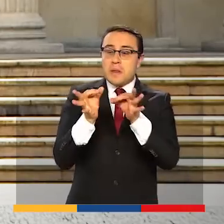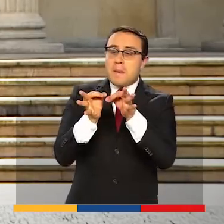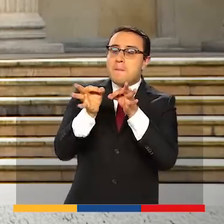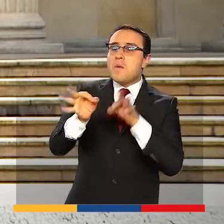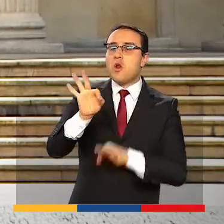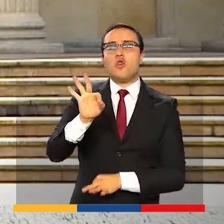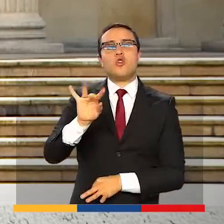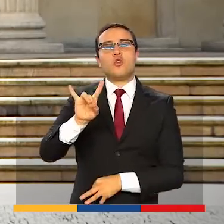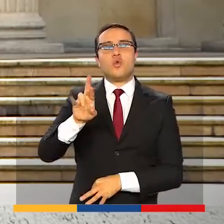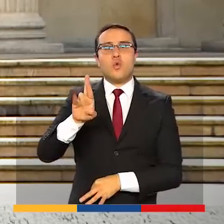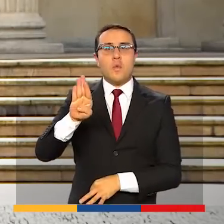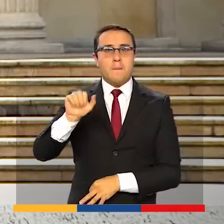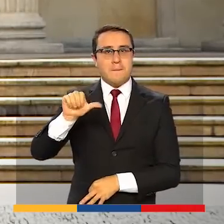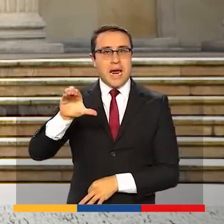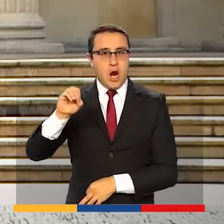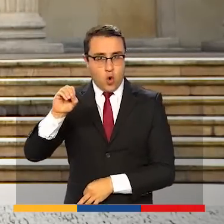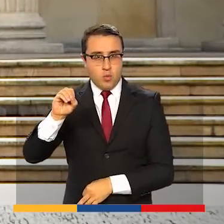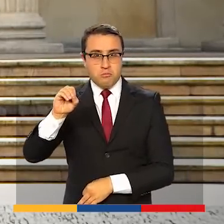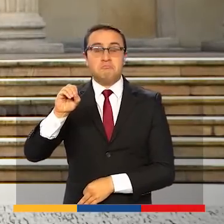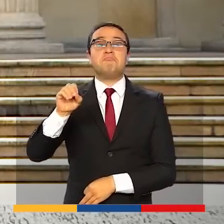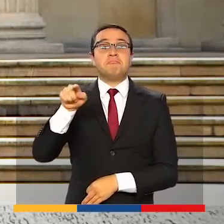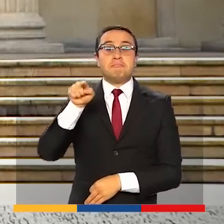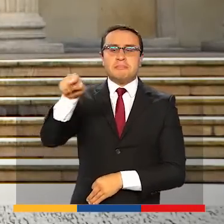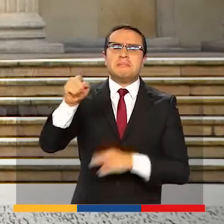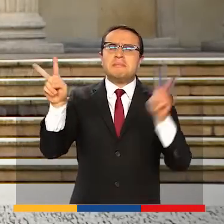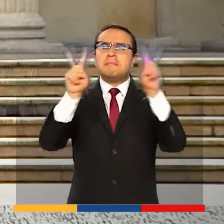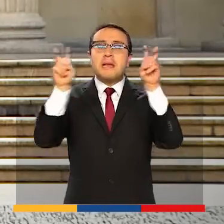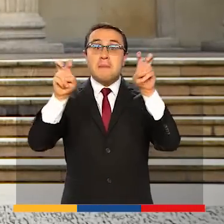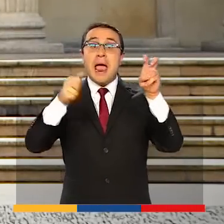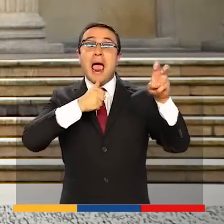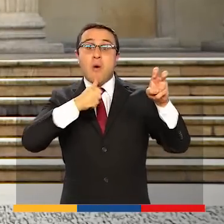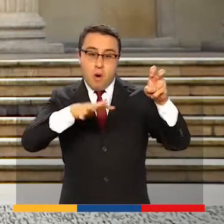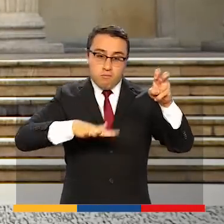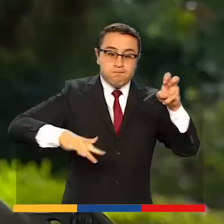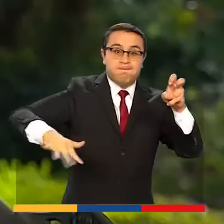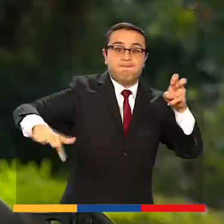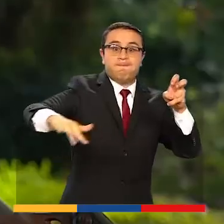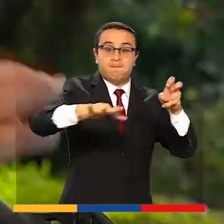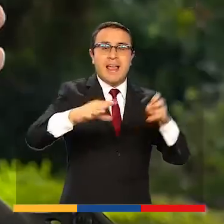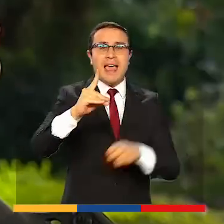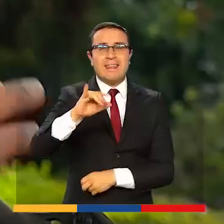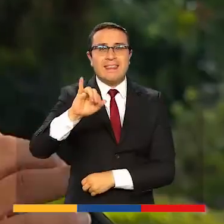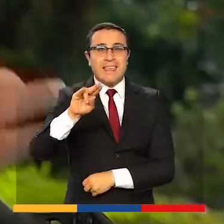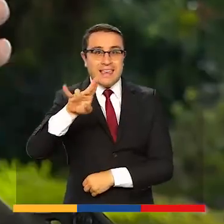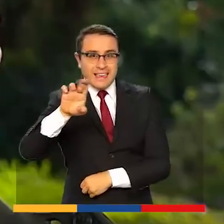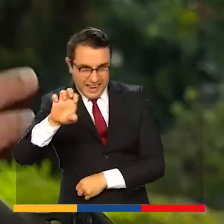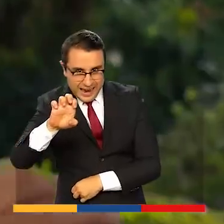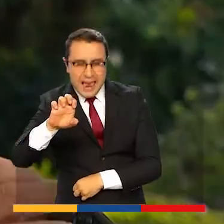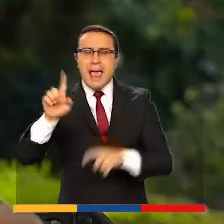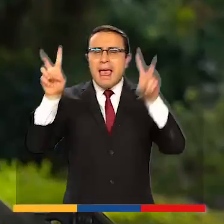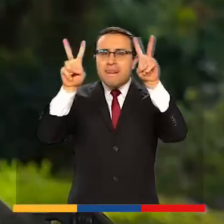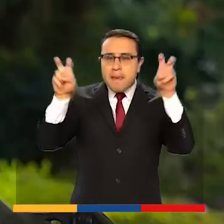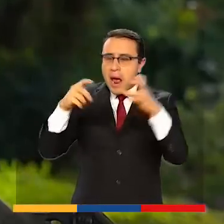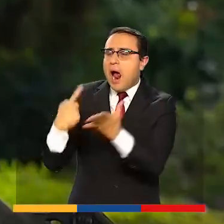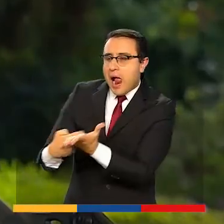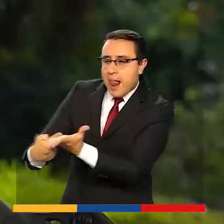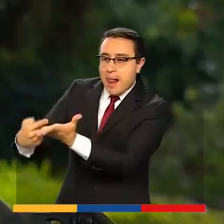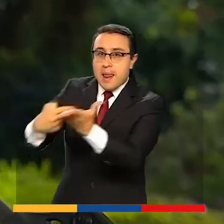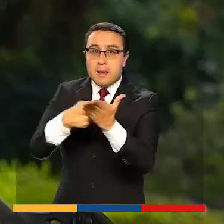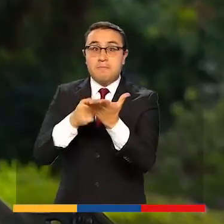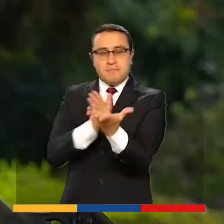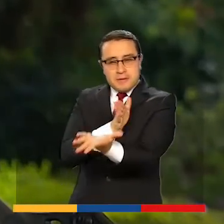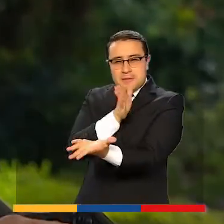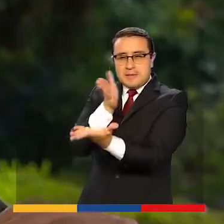Turbaco, para toda la zona del Canal del Dique. Será un espacio exploratorio con